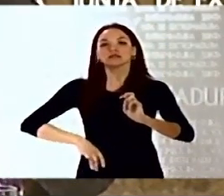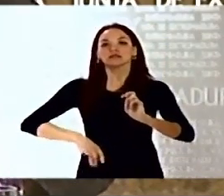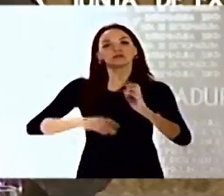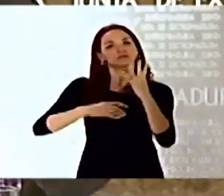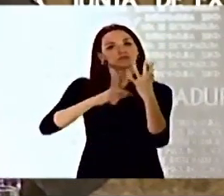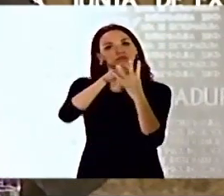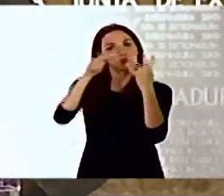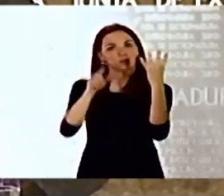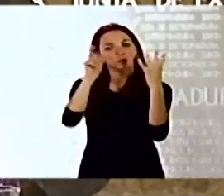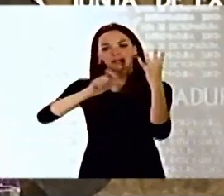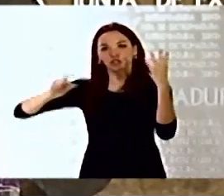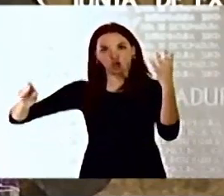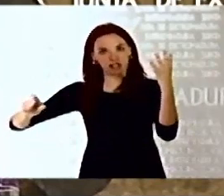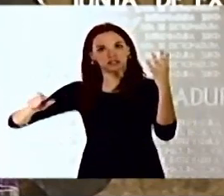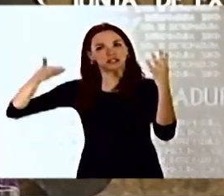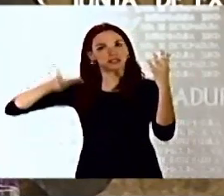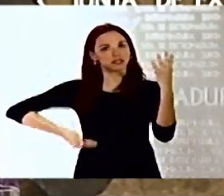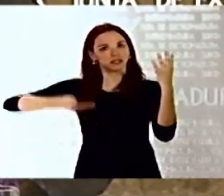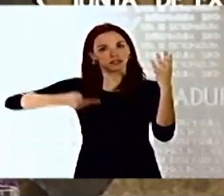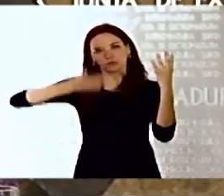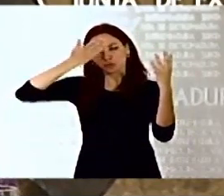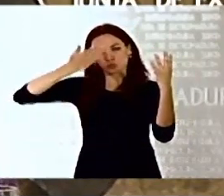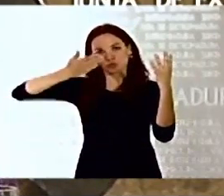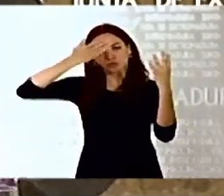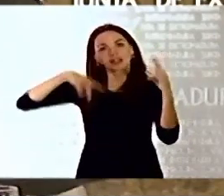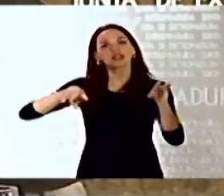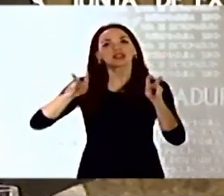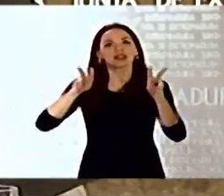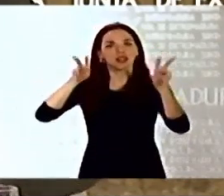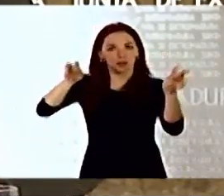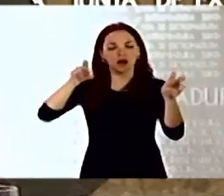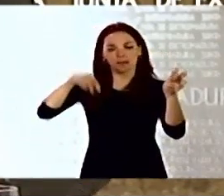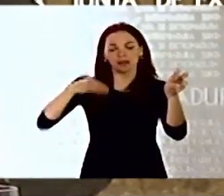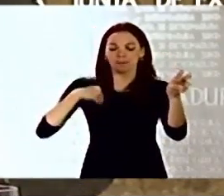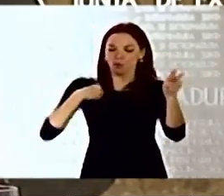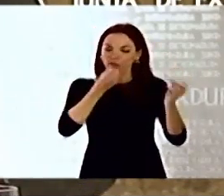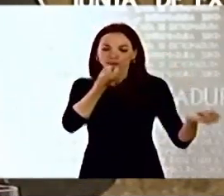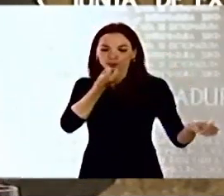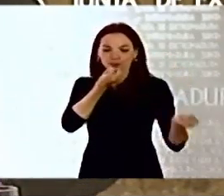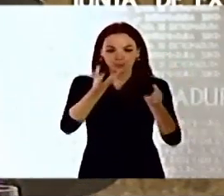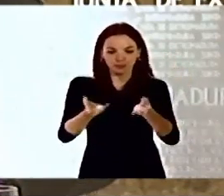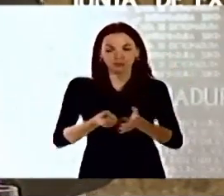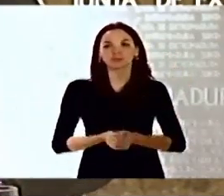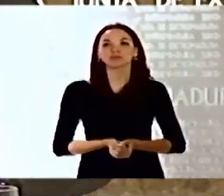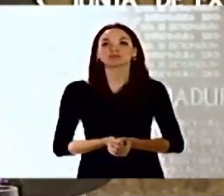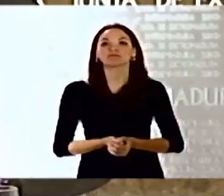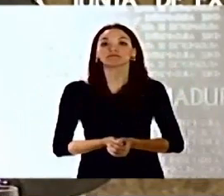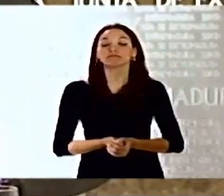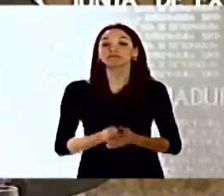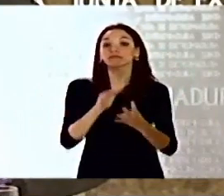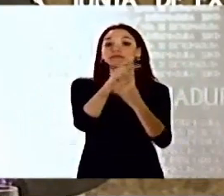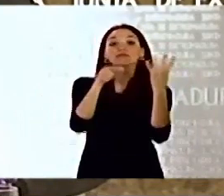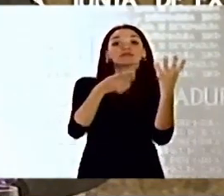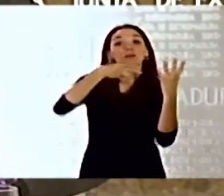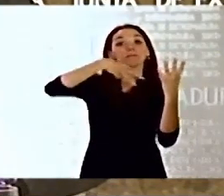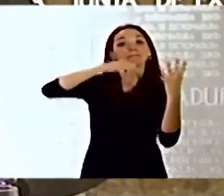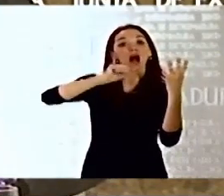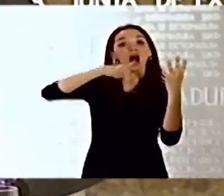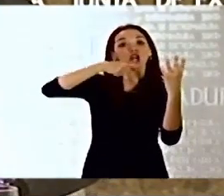personas fundamentales en este ejercicio que vamos a hacer ahora mismo. Son